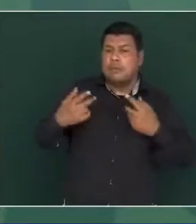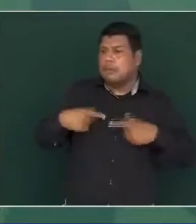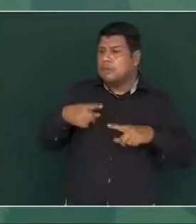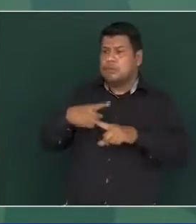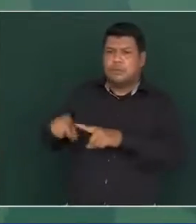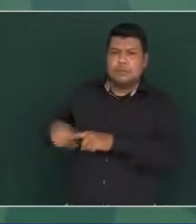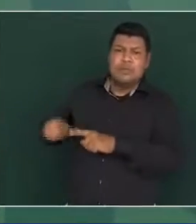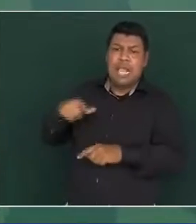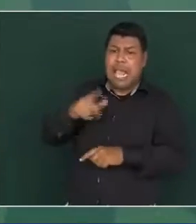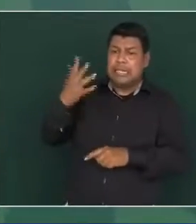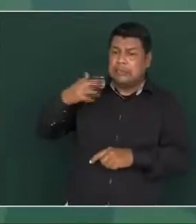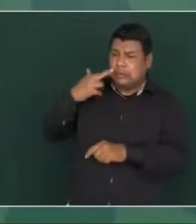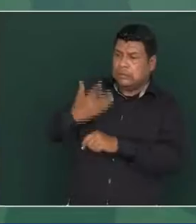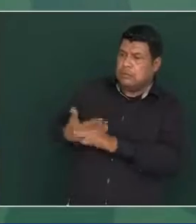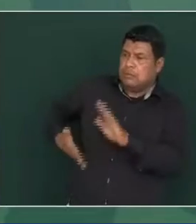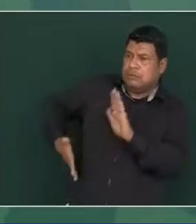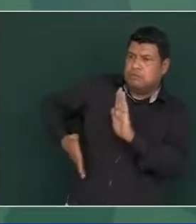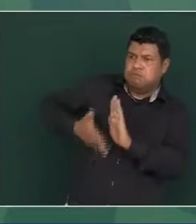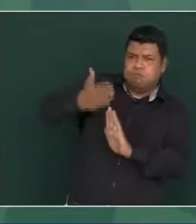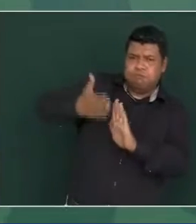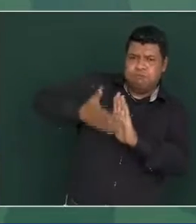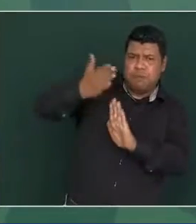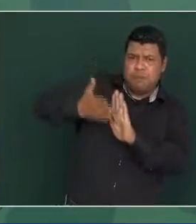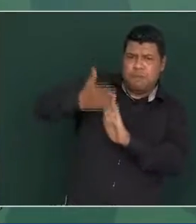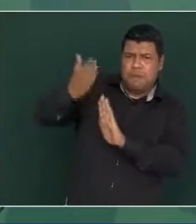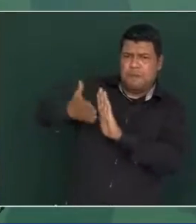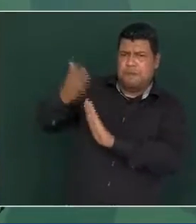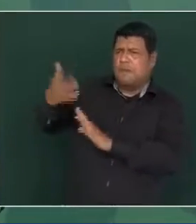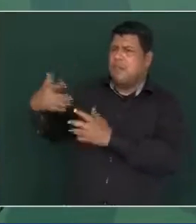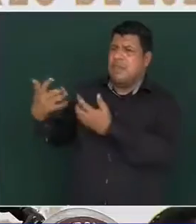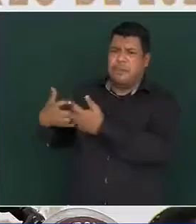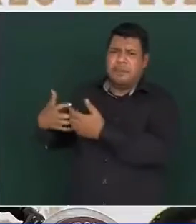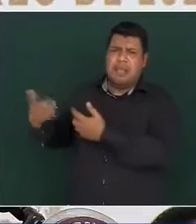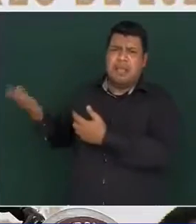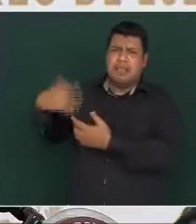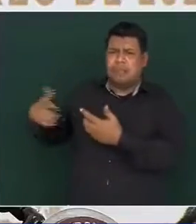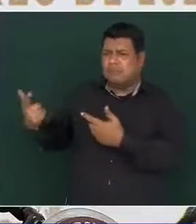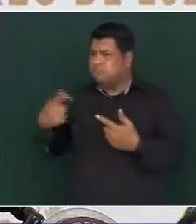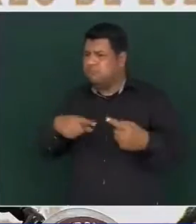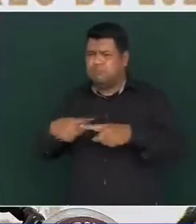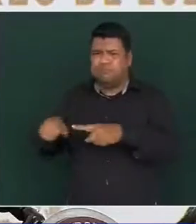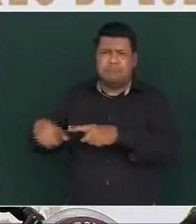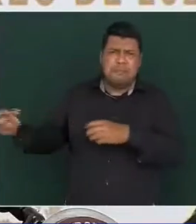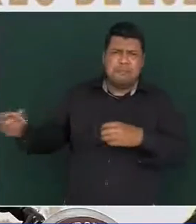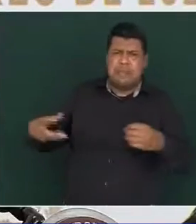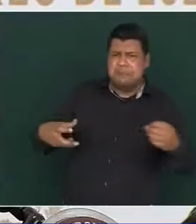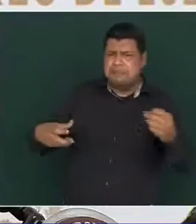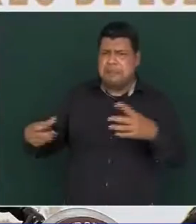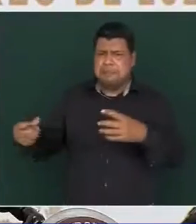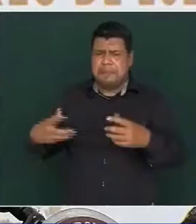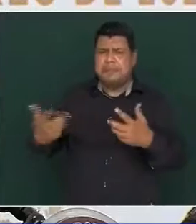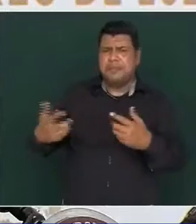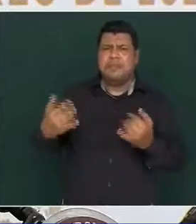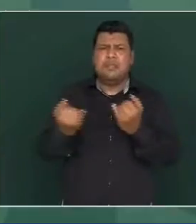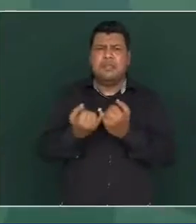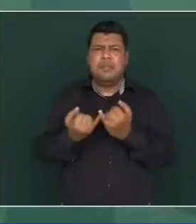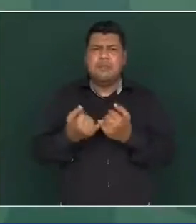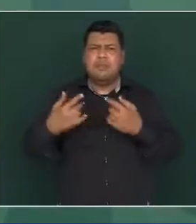construcción del aeropuerto, los proveedores, las empresas que participaron, una representación